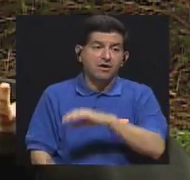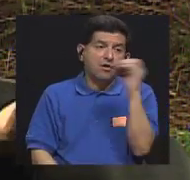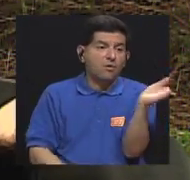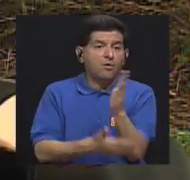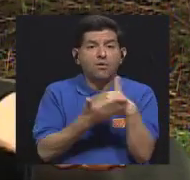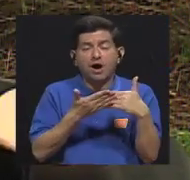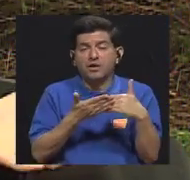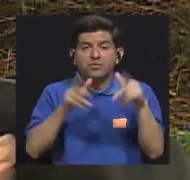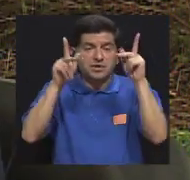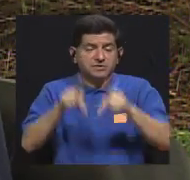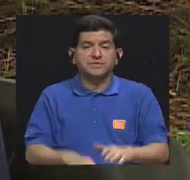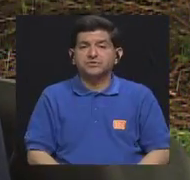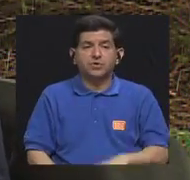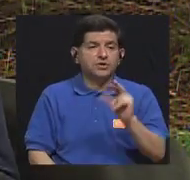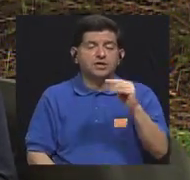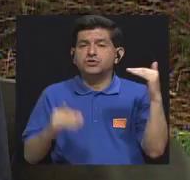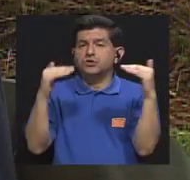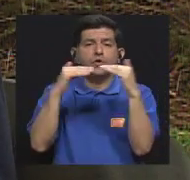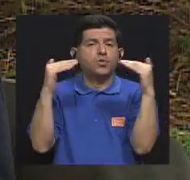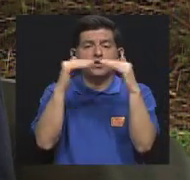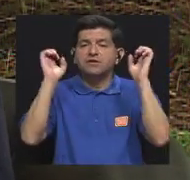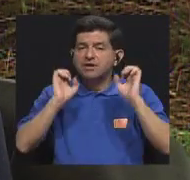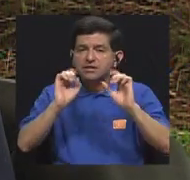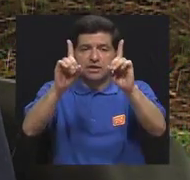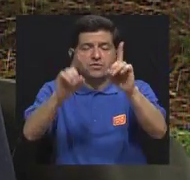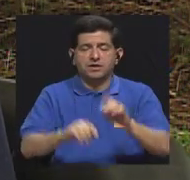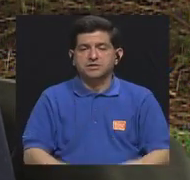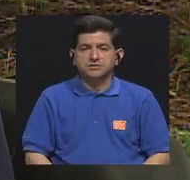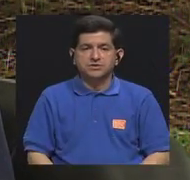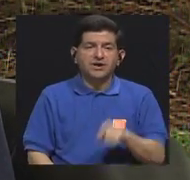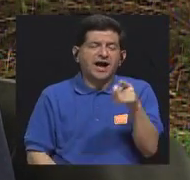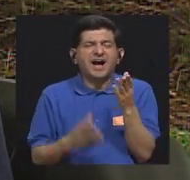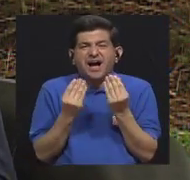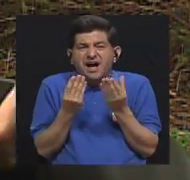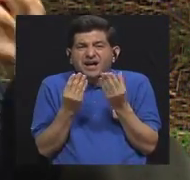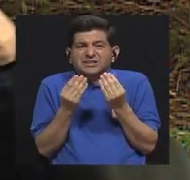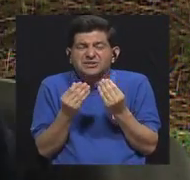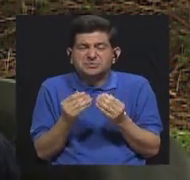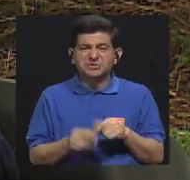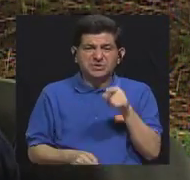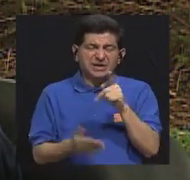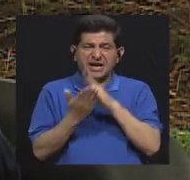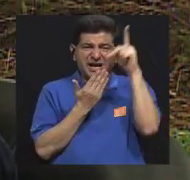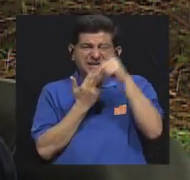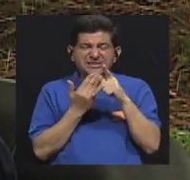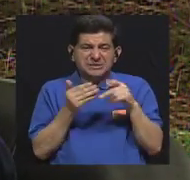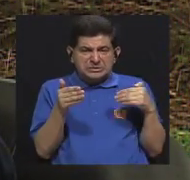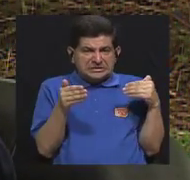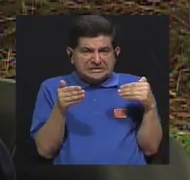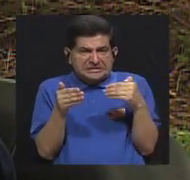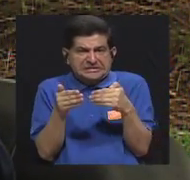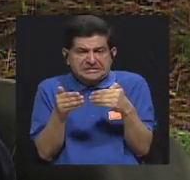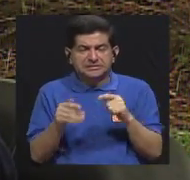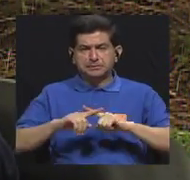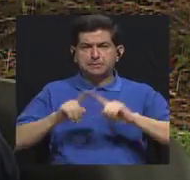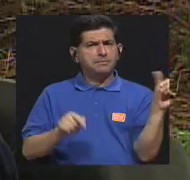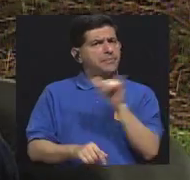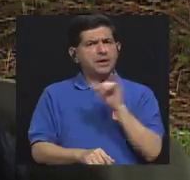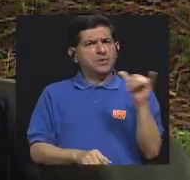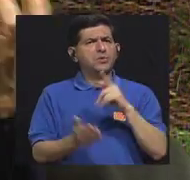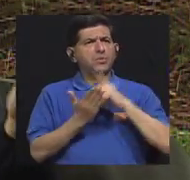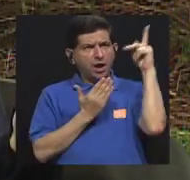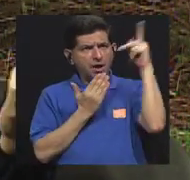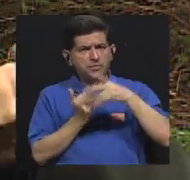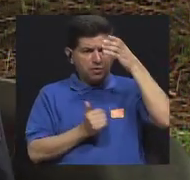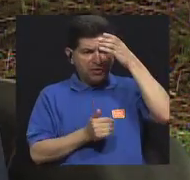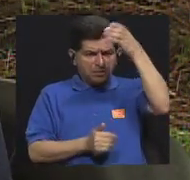o alguna no llegaron a cierto nivel educativo, que les da miedo acercarse a estos programas, ¿verdad? Claro.